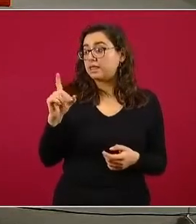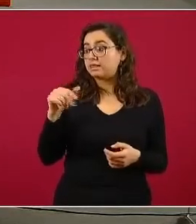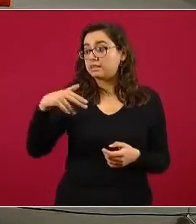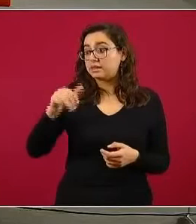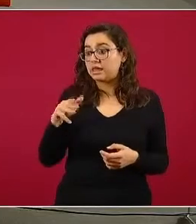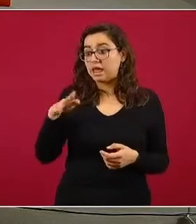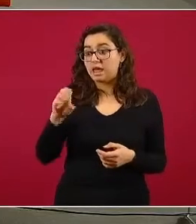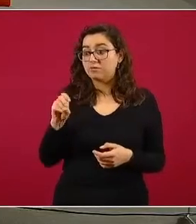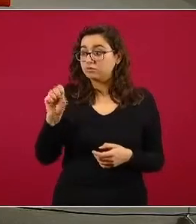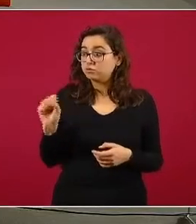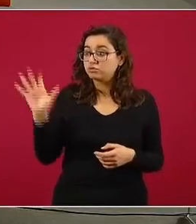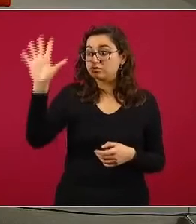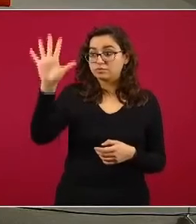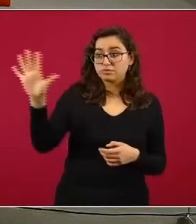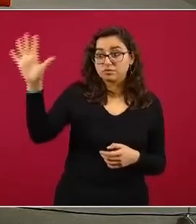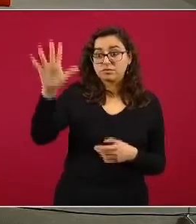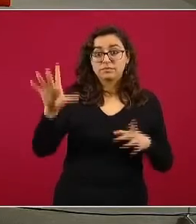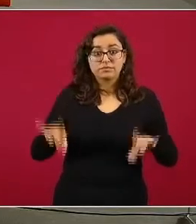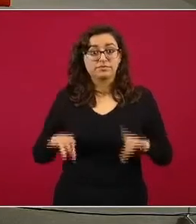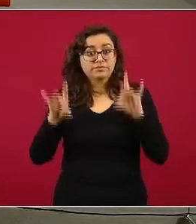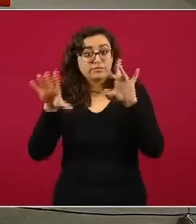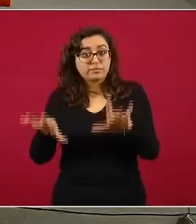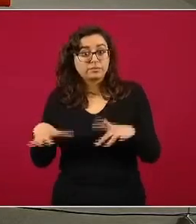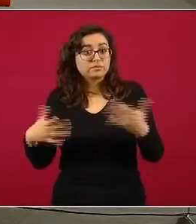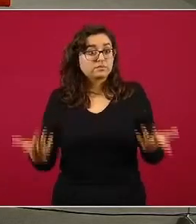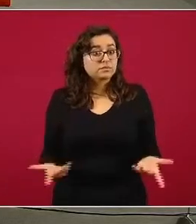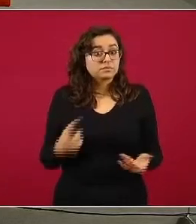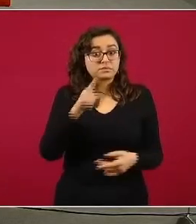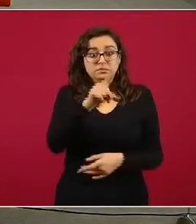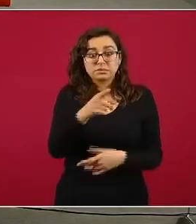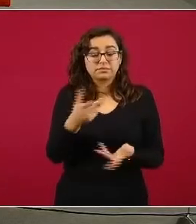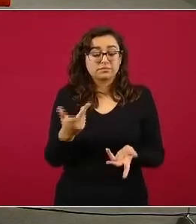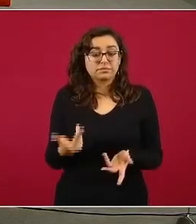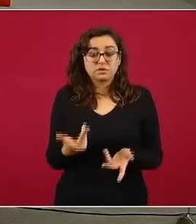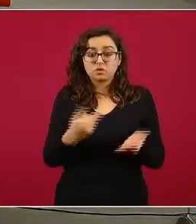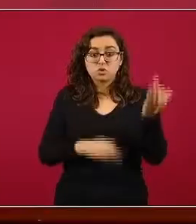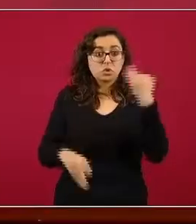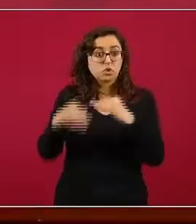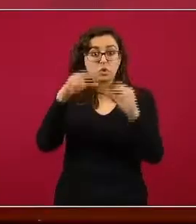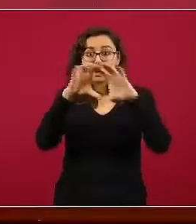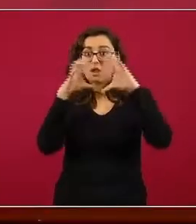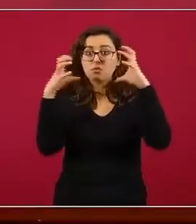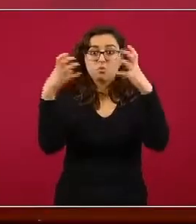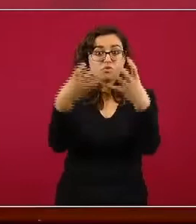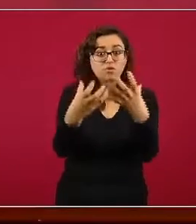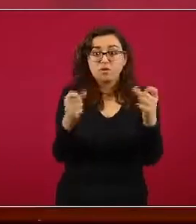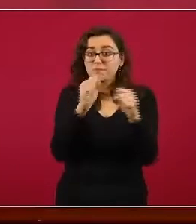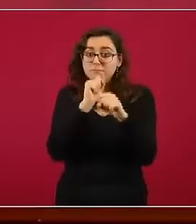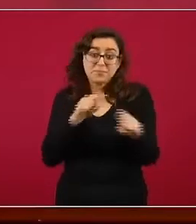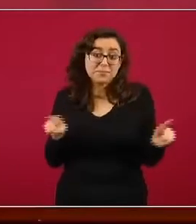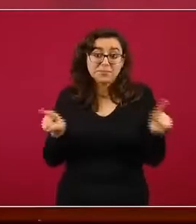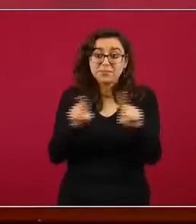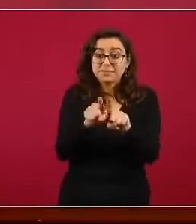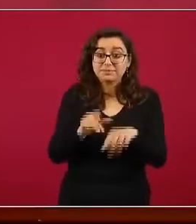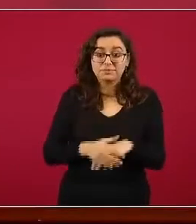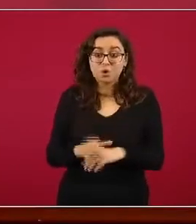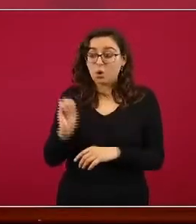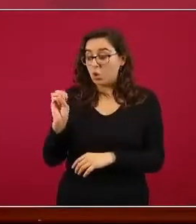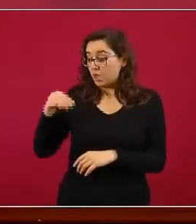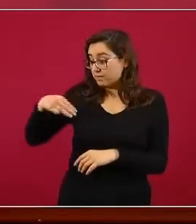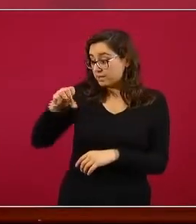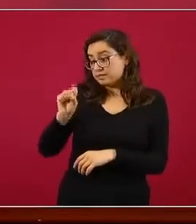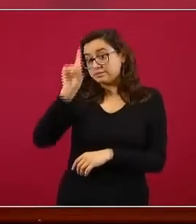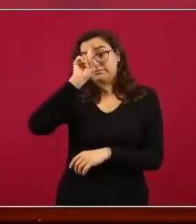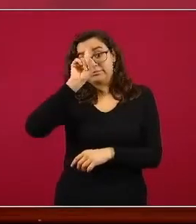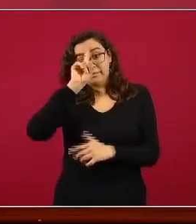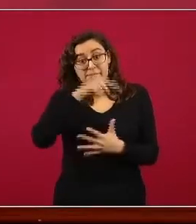una subregión de Europa, son los de Australia, son los de Nueva Zelanda, son los de todo el mundo, son los que recomienda la Organización Mundial de la